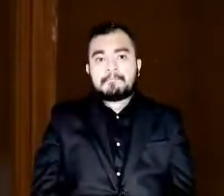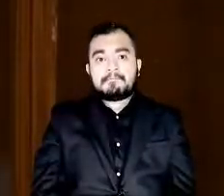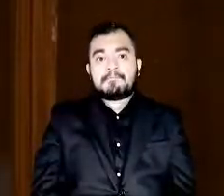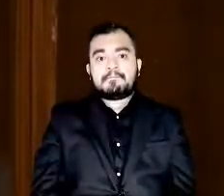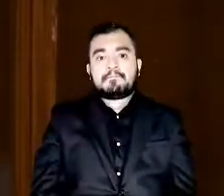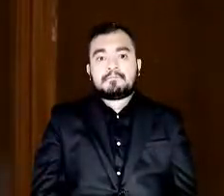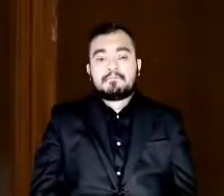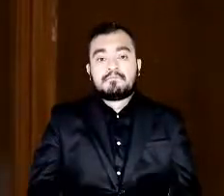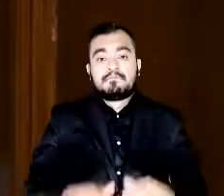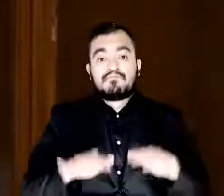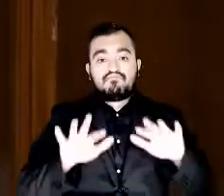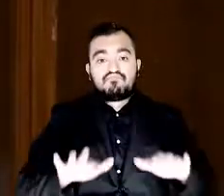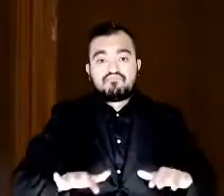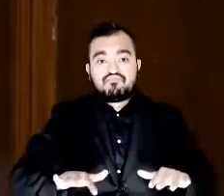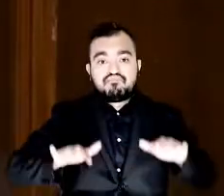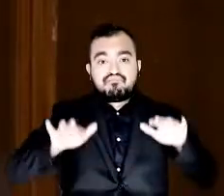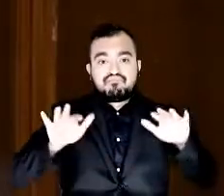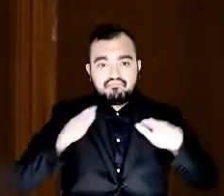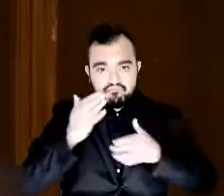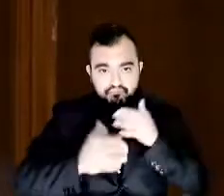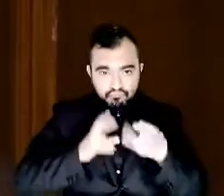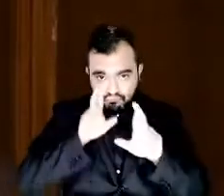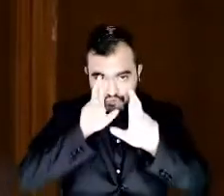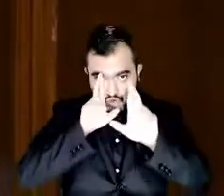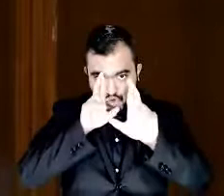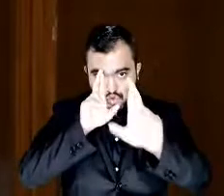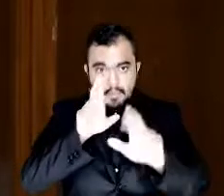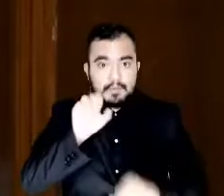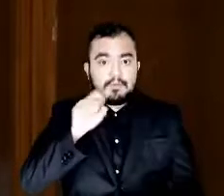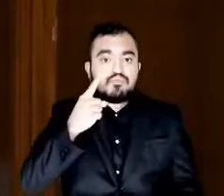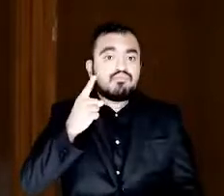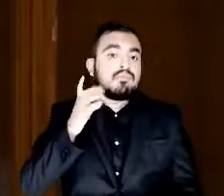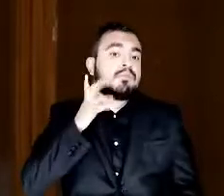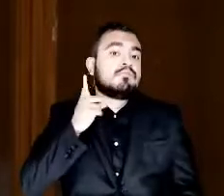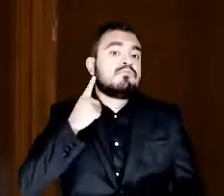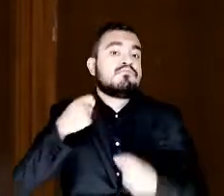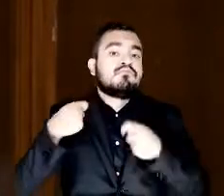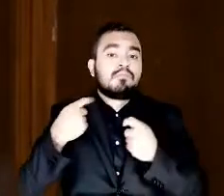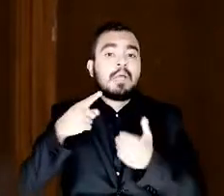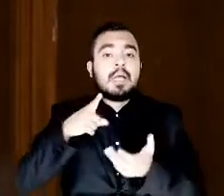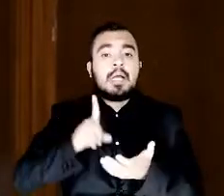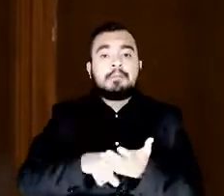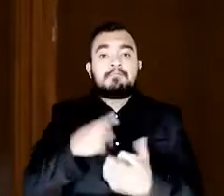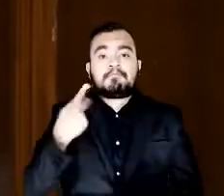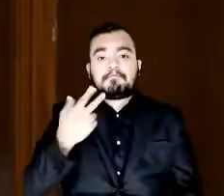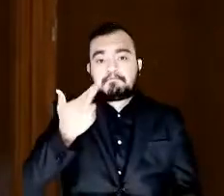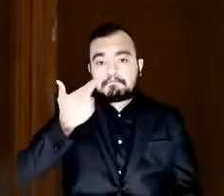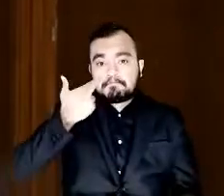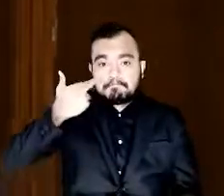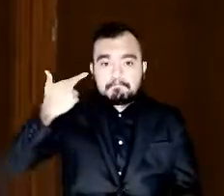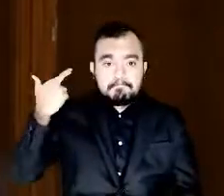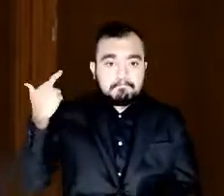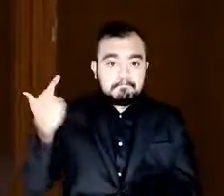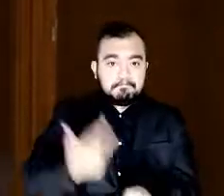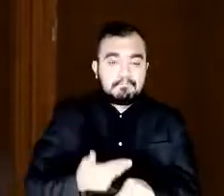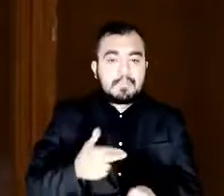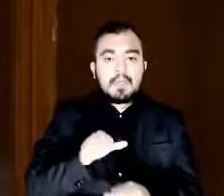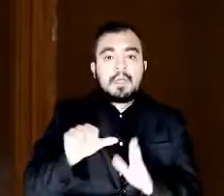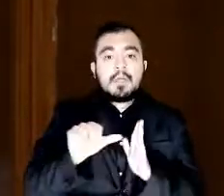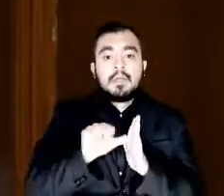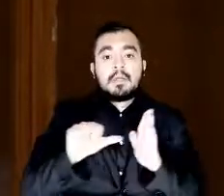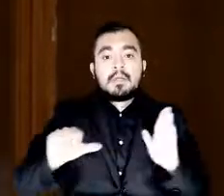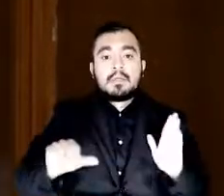la honorable se exagésimo primer legislatura del Estado de México en ejercicio de las facultades que le confiere a los